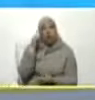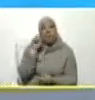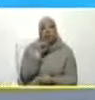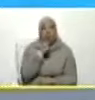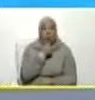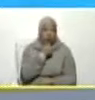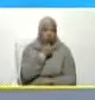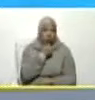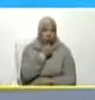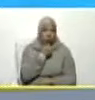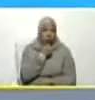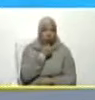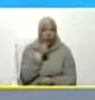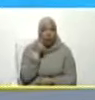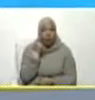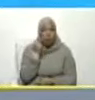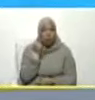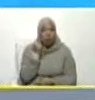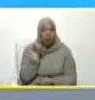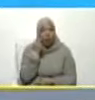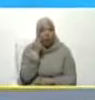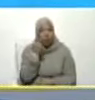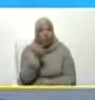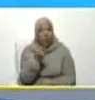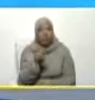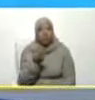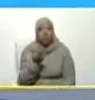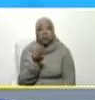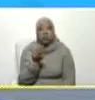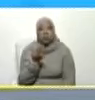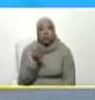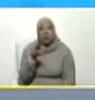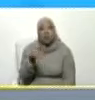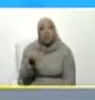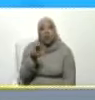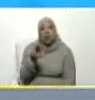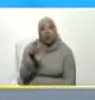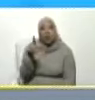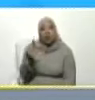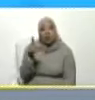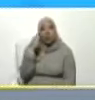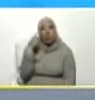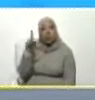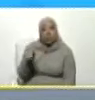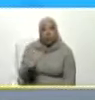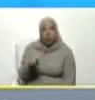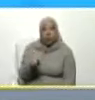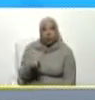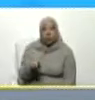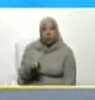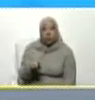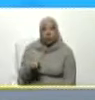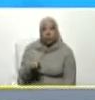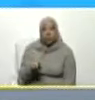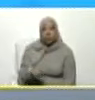Por aquí veo a la negrita del Meú. Veo por aquí